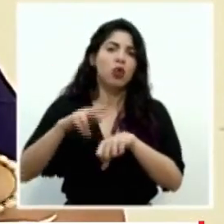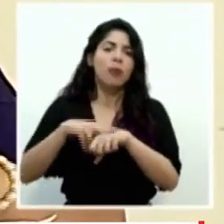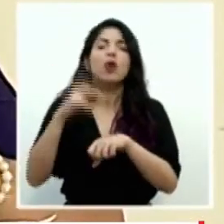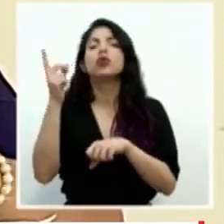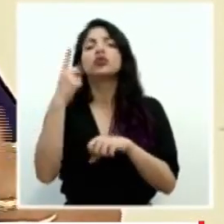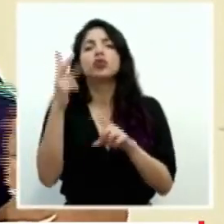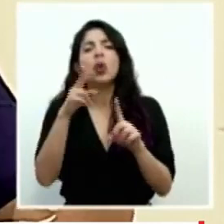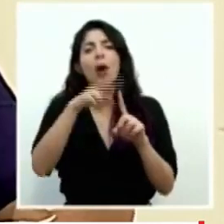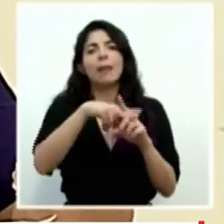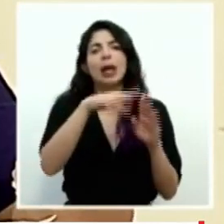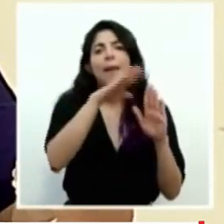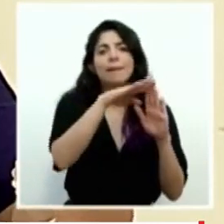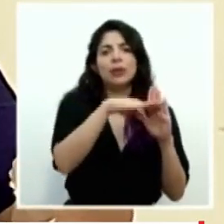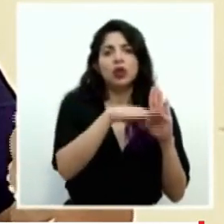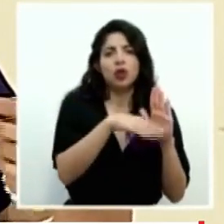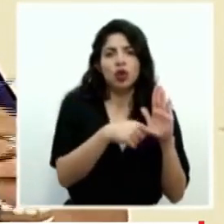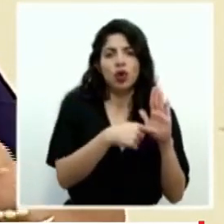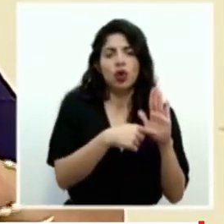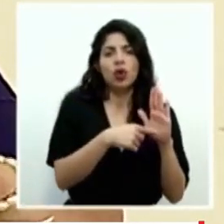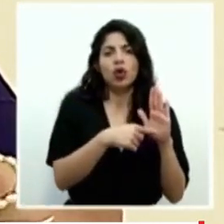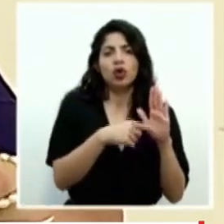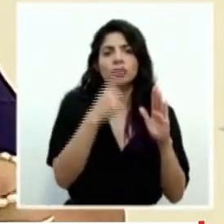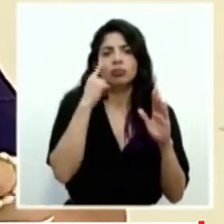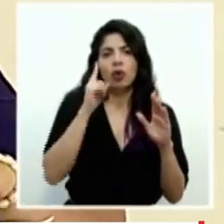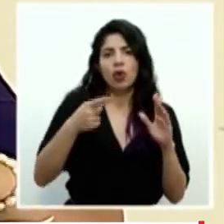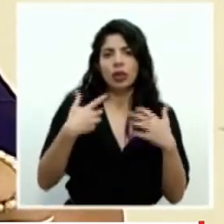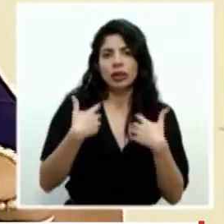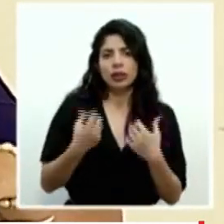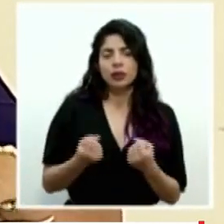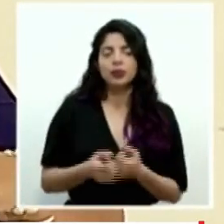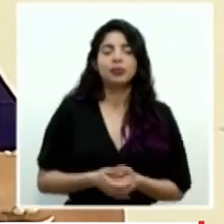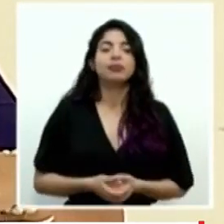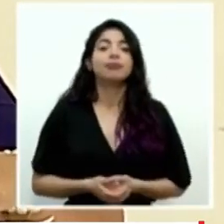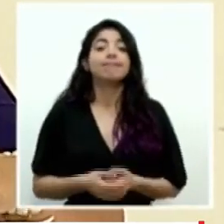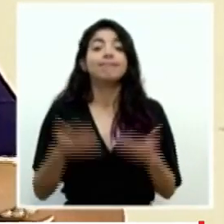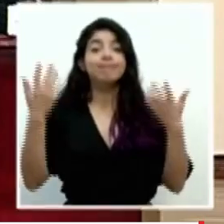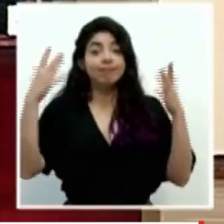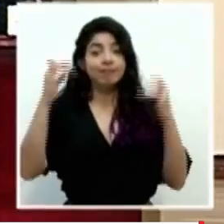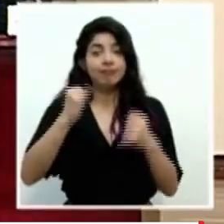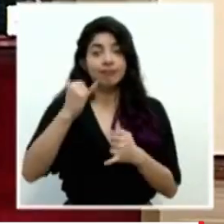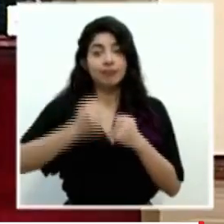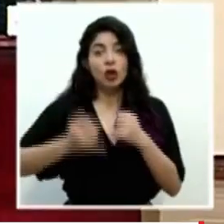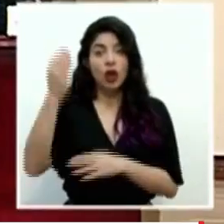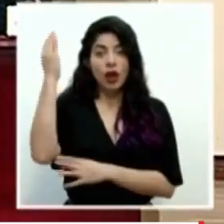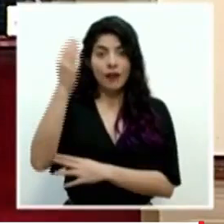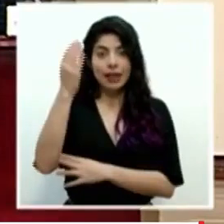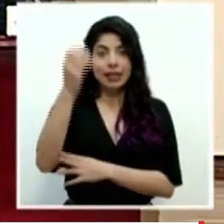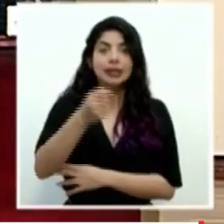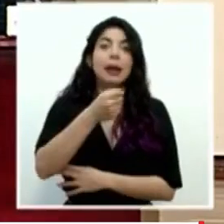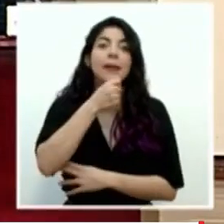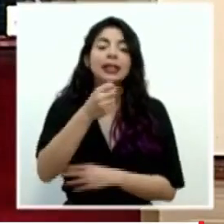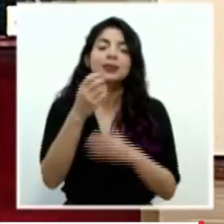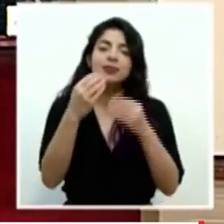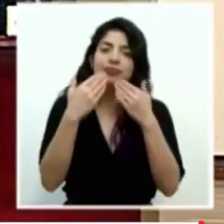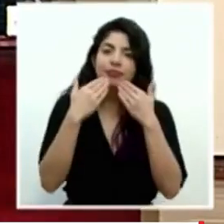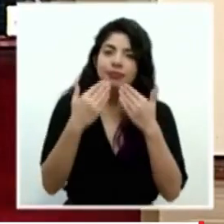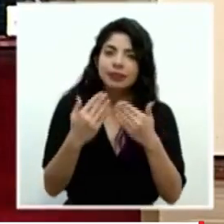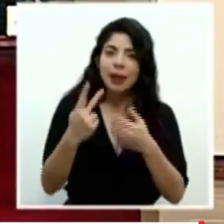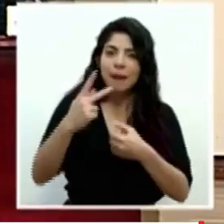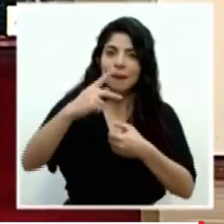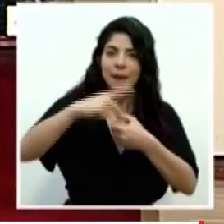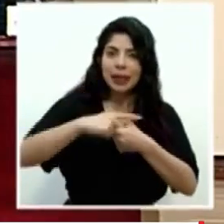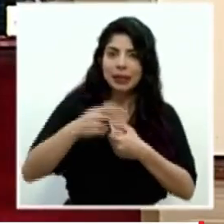más aplicarse los protocolos y las actividades sanitarias. Damos por concluida esta conferencia de prensa. Agradecemos